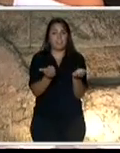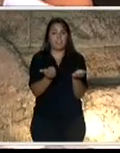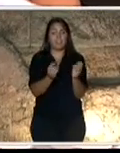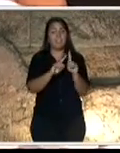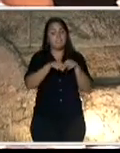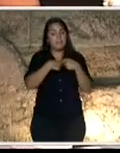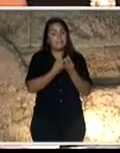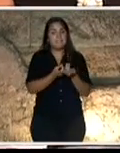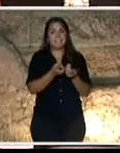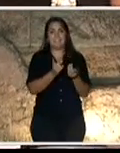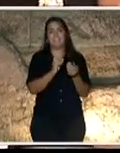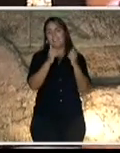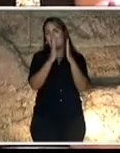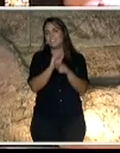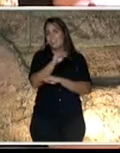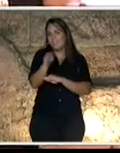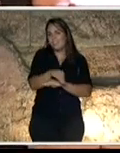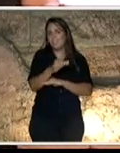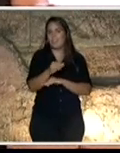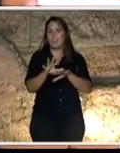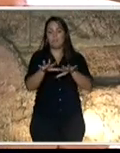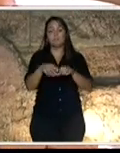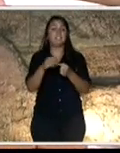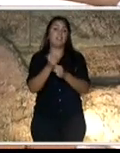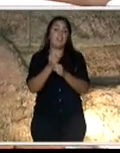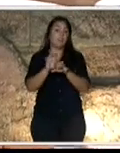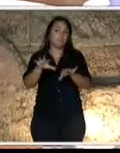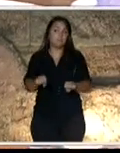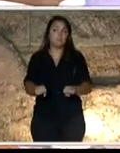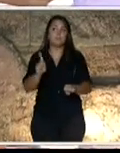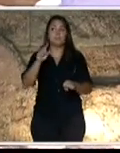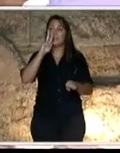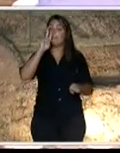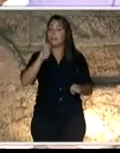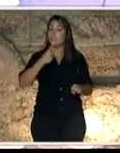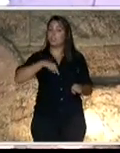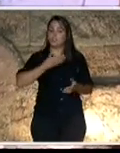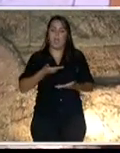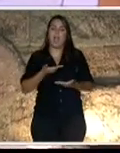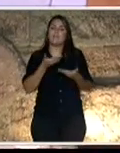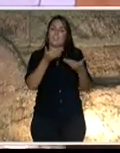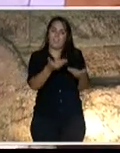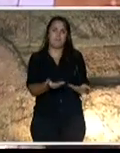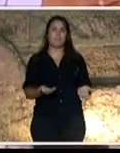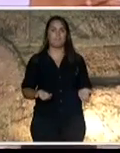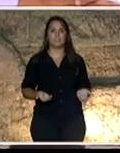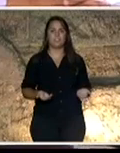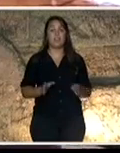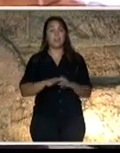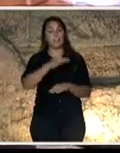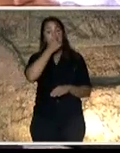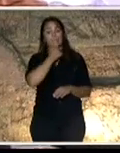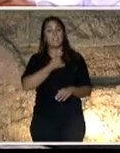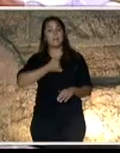arreglo de las casas, de la ocupación laboral. Se merecen que les ayudemos, que les